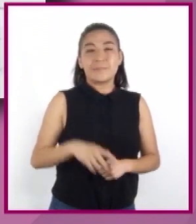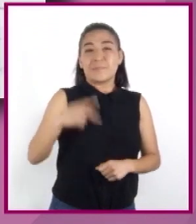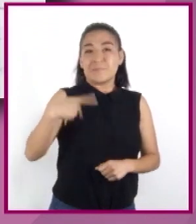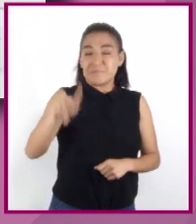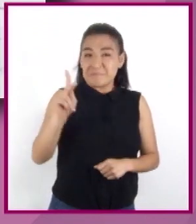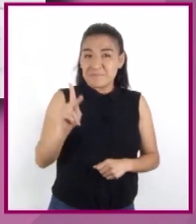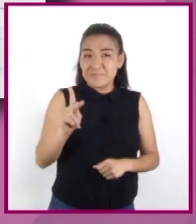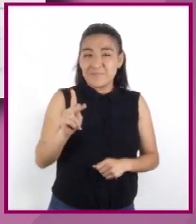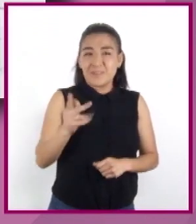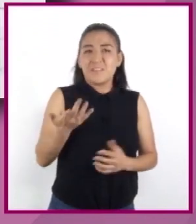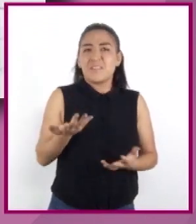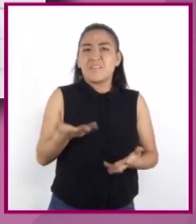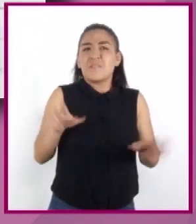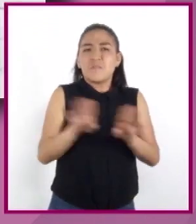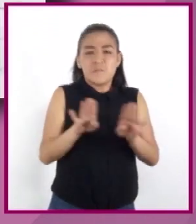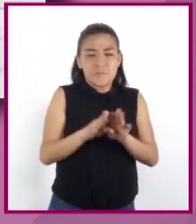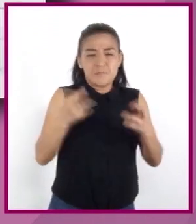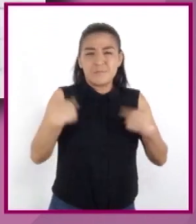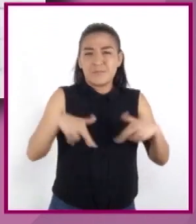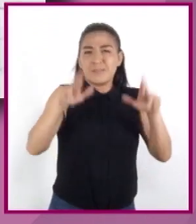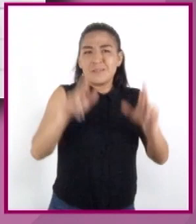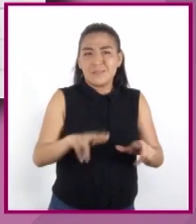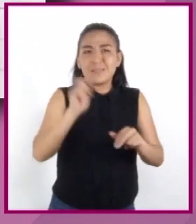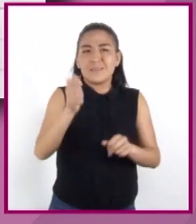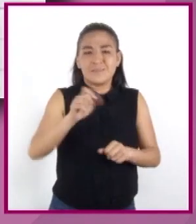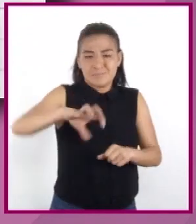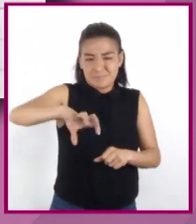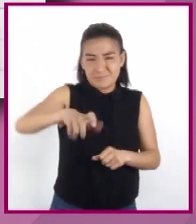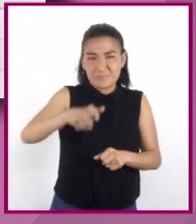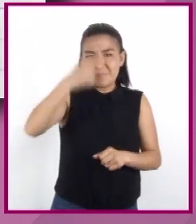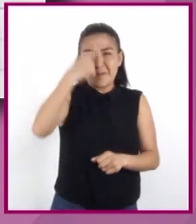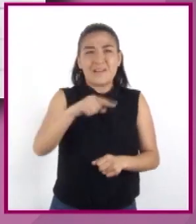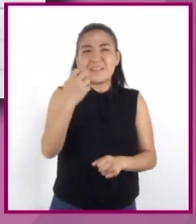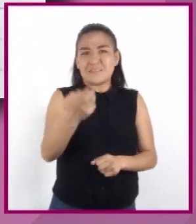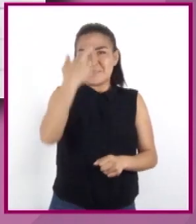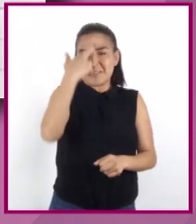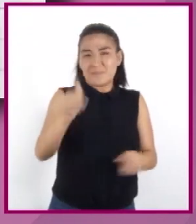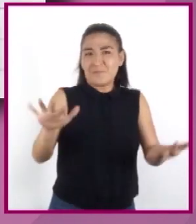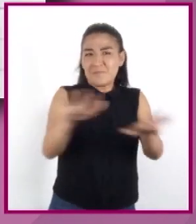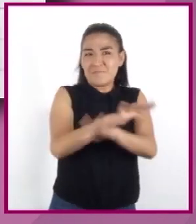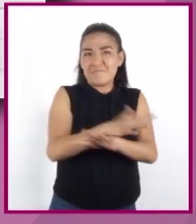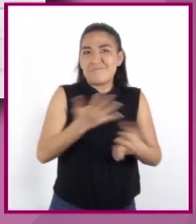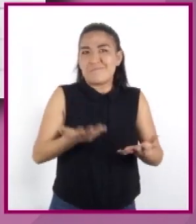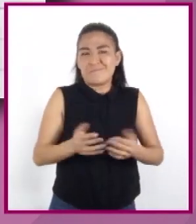Pero, ¿cómo se representa a la razón de cambio?